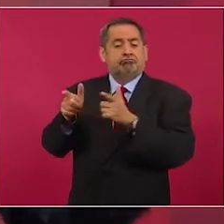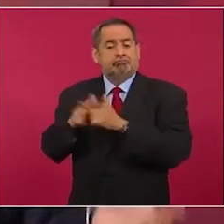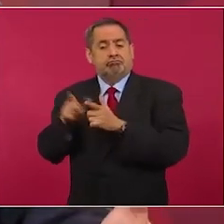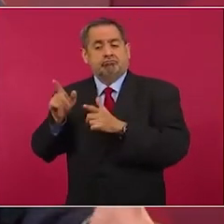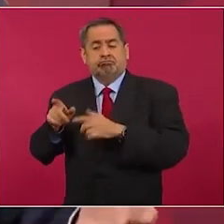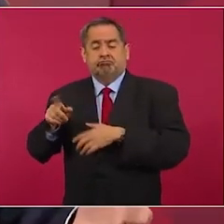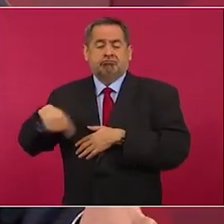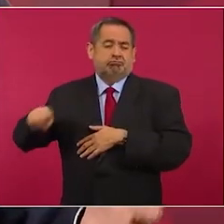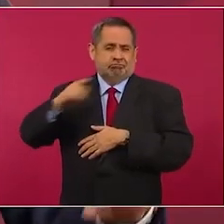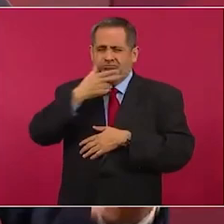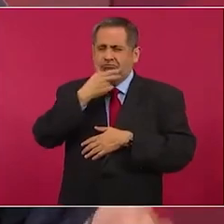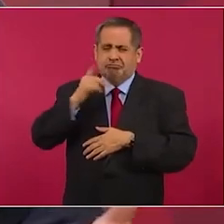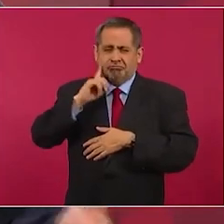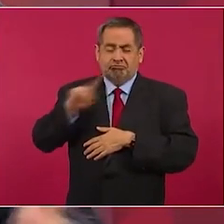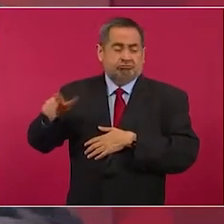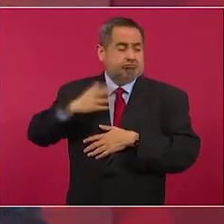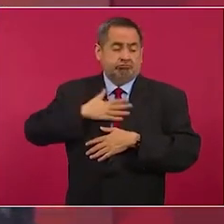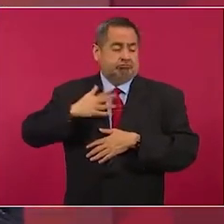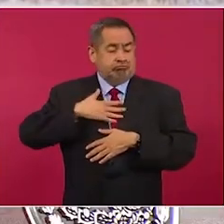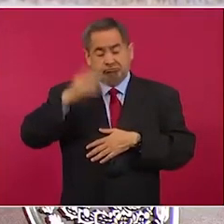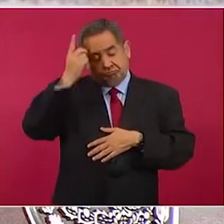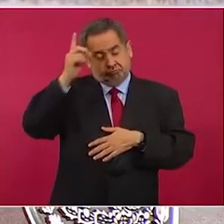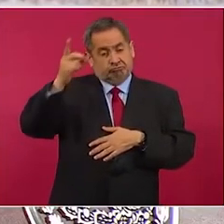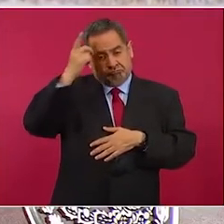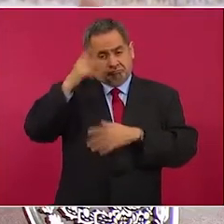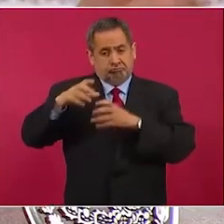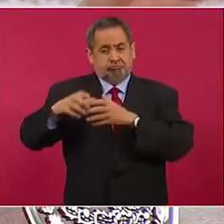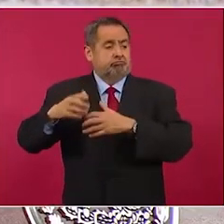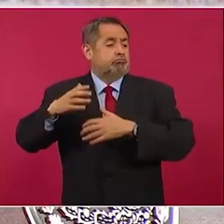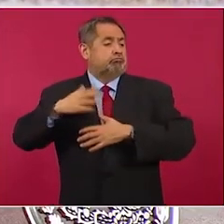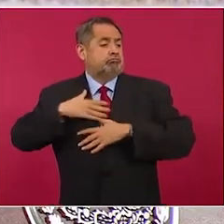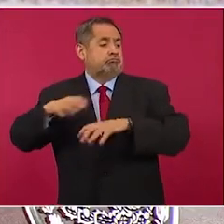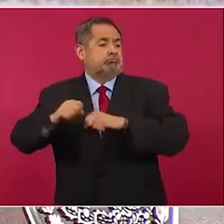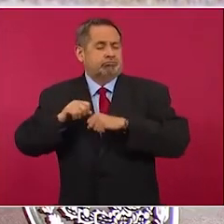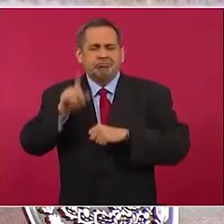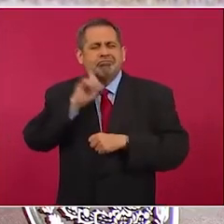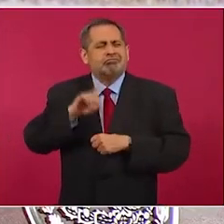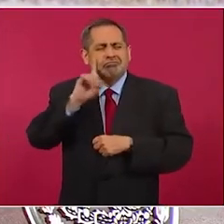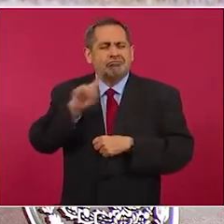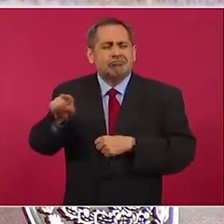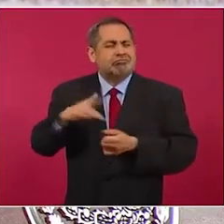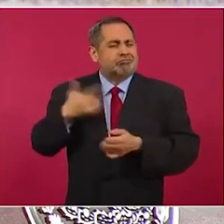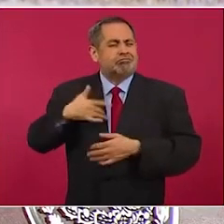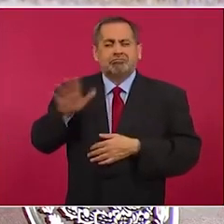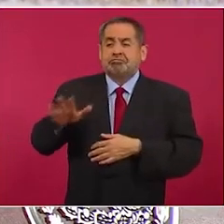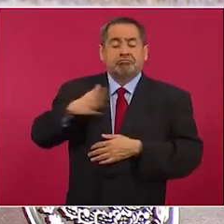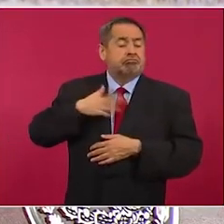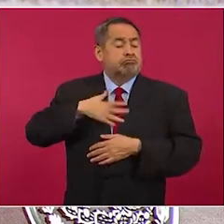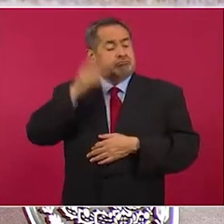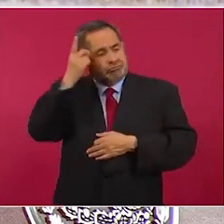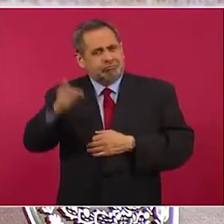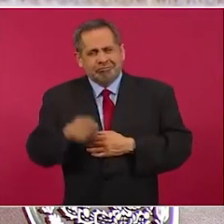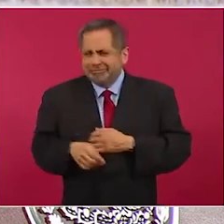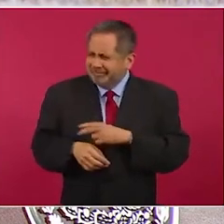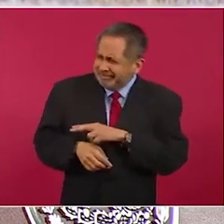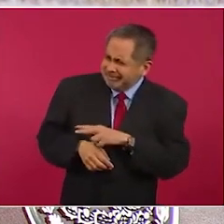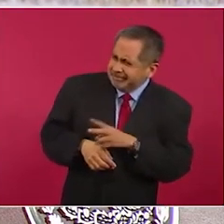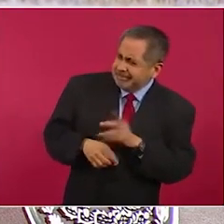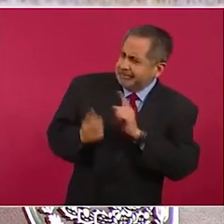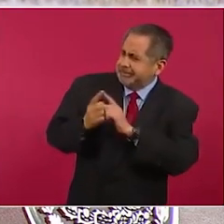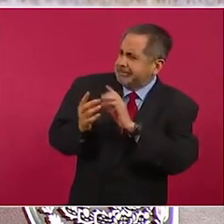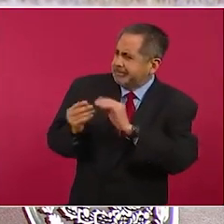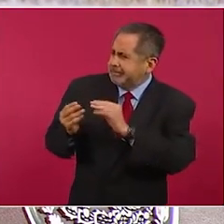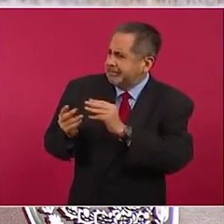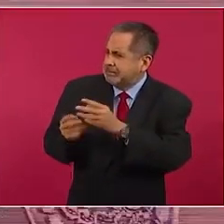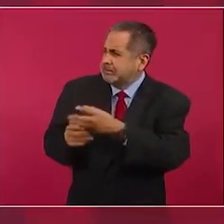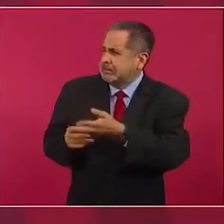los dueños del penacho, se sienten ellas las dueñas del penacho, y